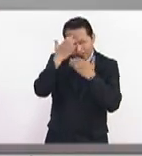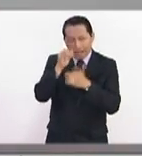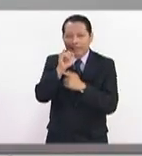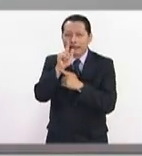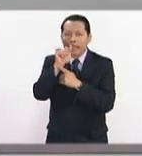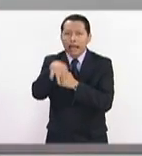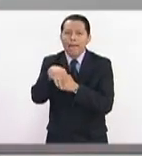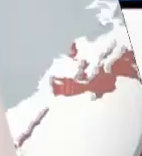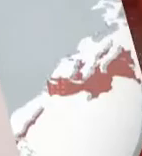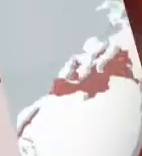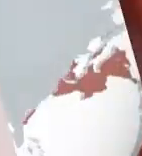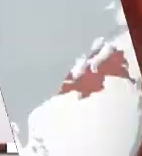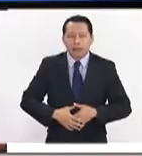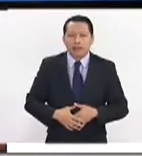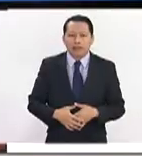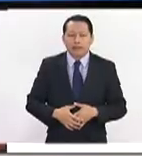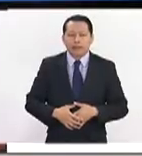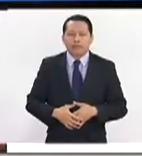Islámico.